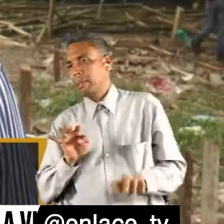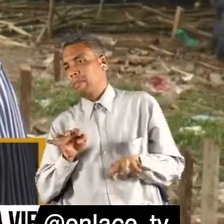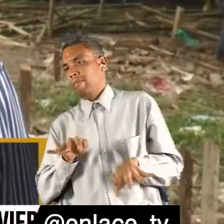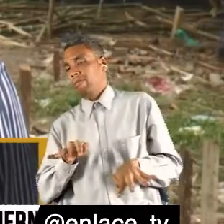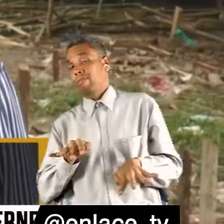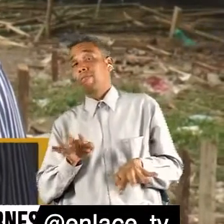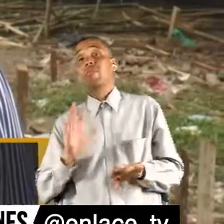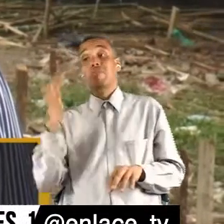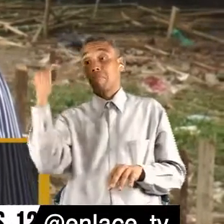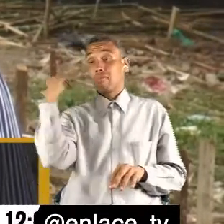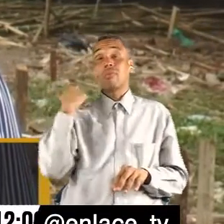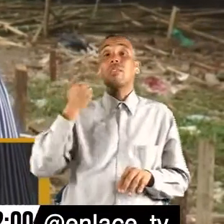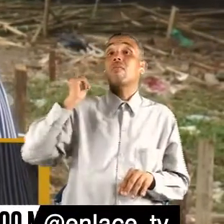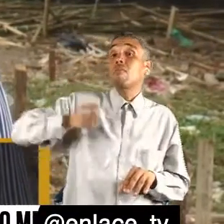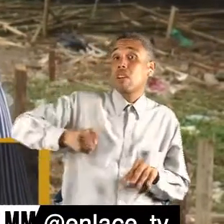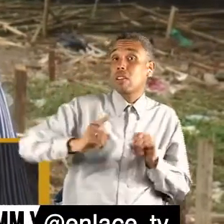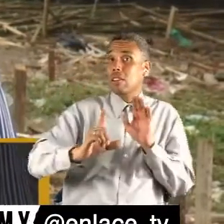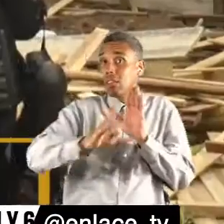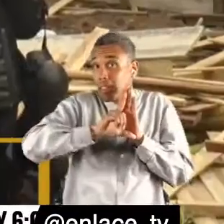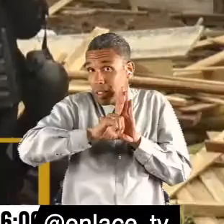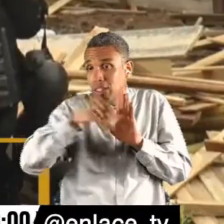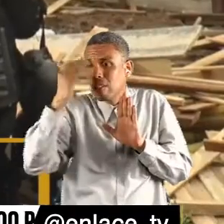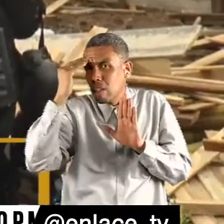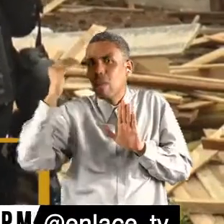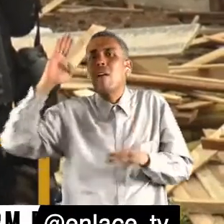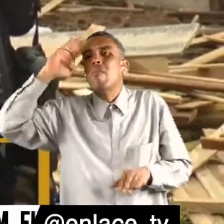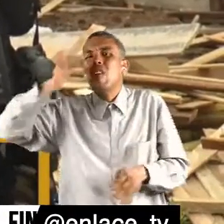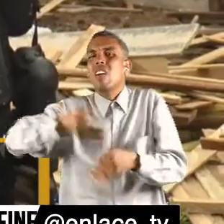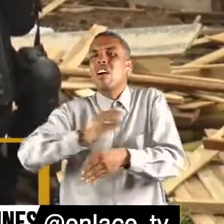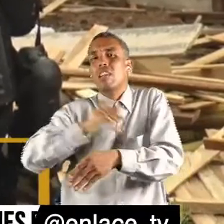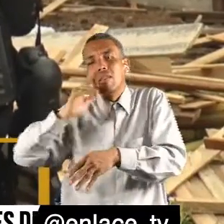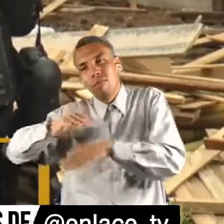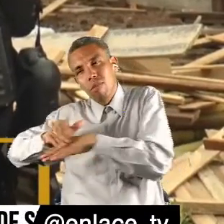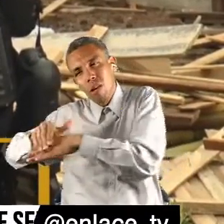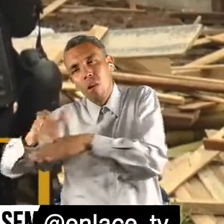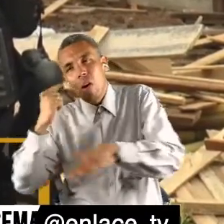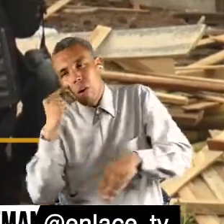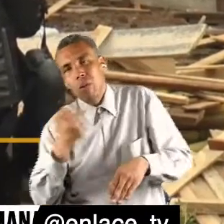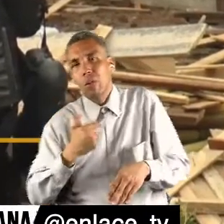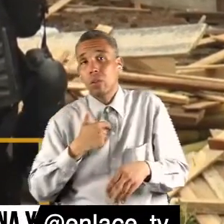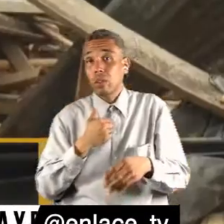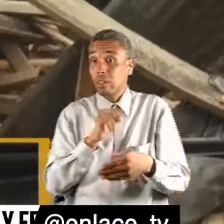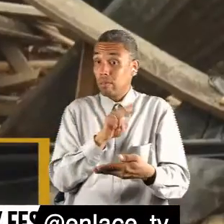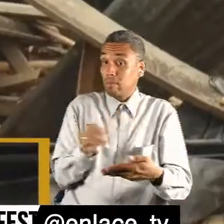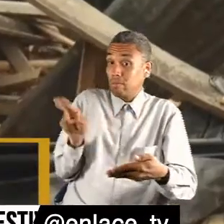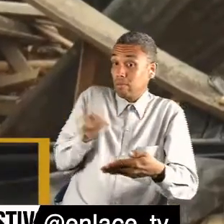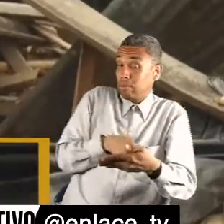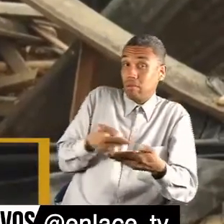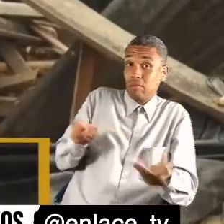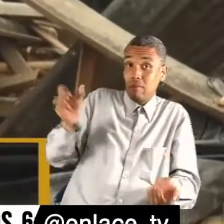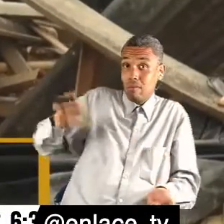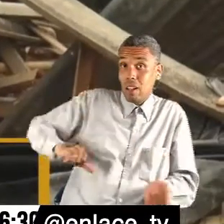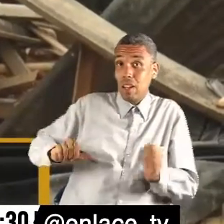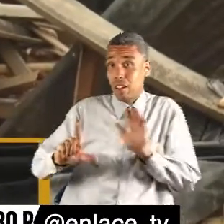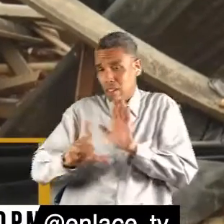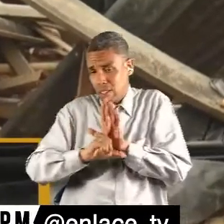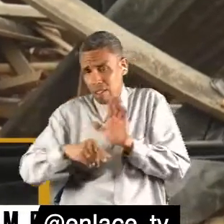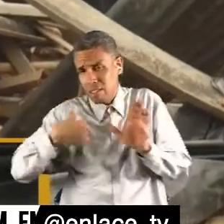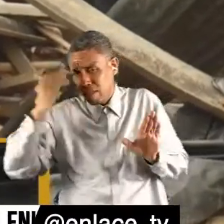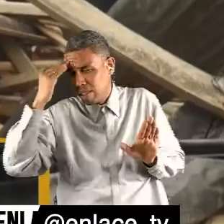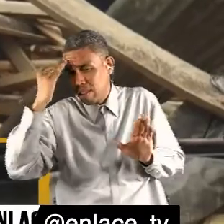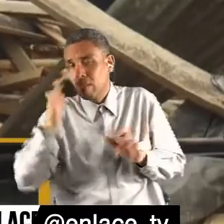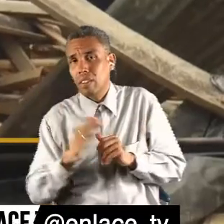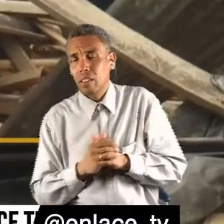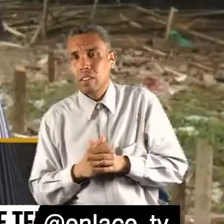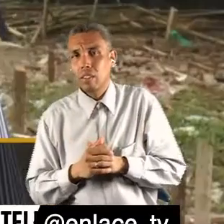policivas, sino también de la ley, ¿no? Que nos dice que las invasiones son prohibidas, son delitos, porque de alguna manera están